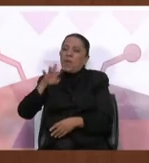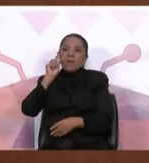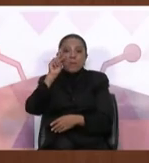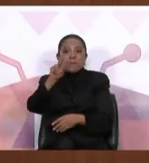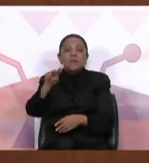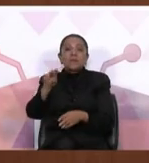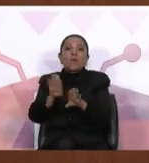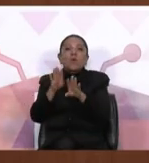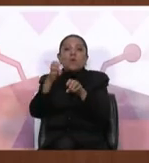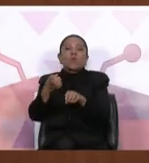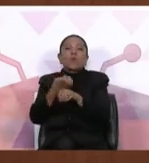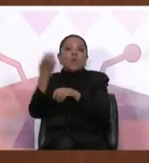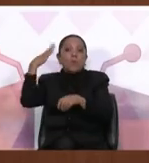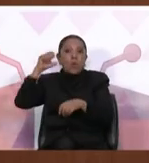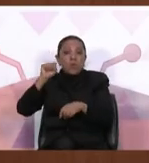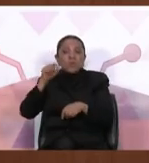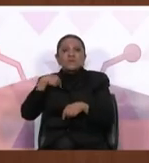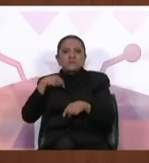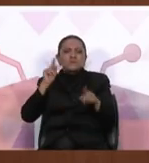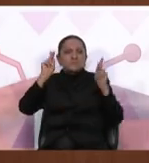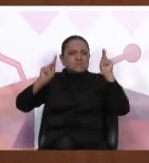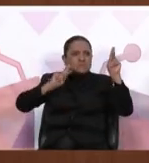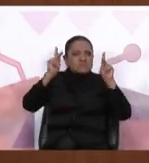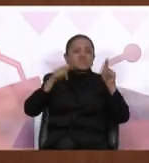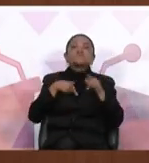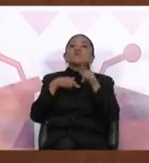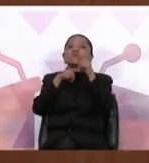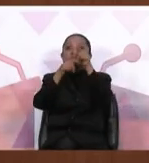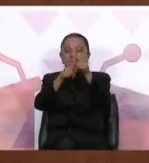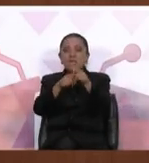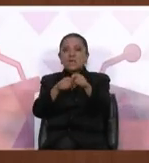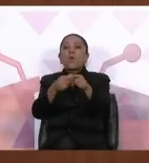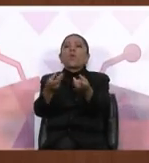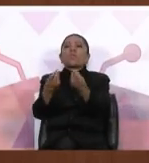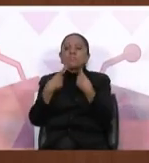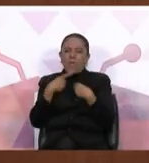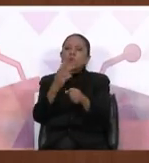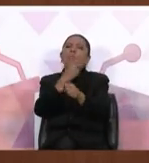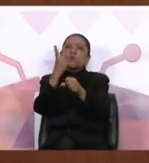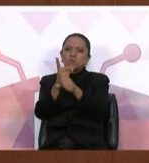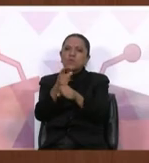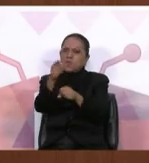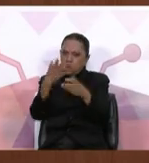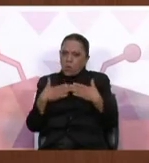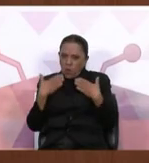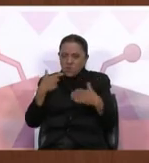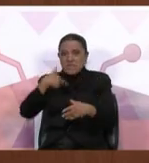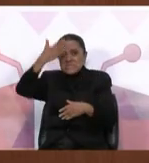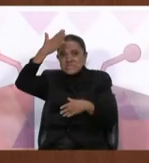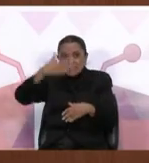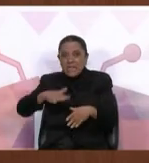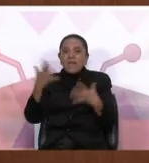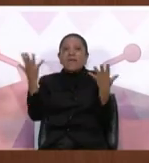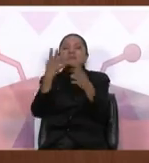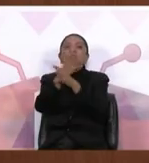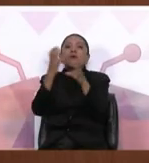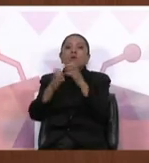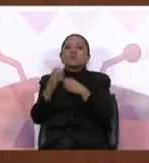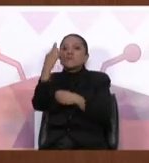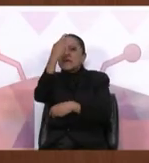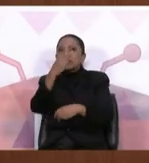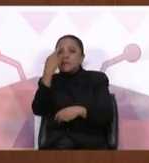sigo recorriendo darme la oportunidad dame tu confianza se hacen las cosas revisan los morelos merece más